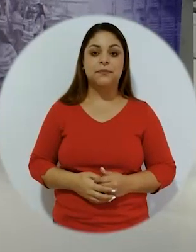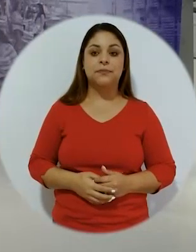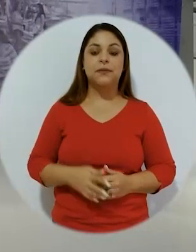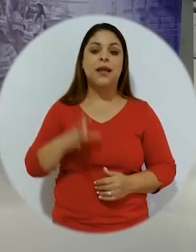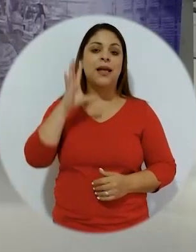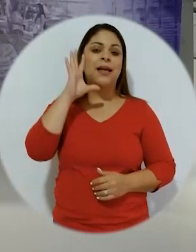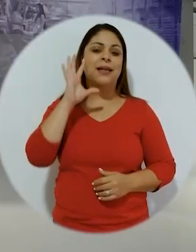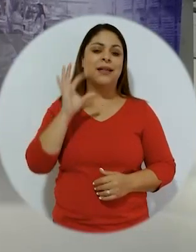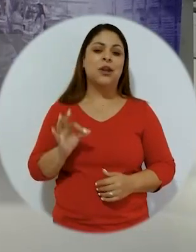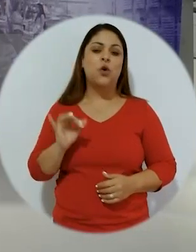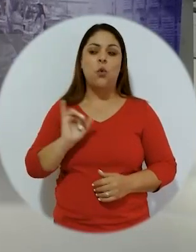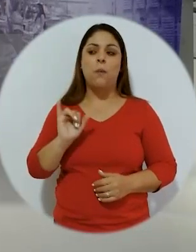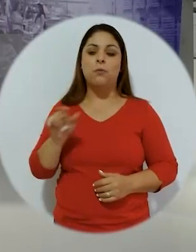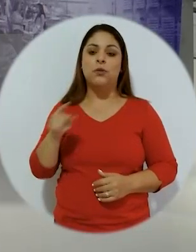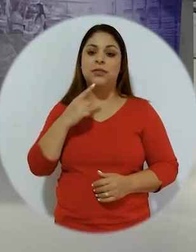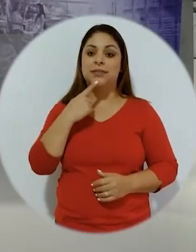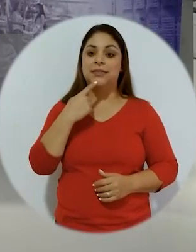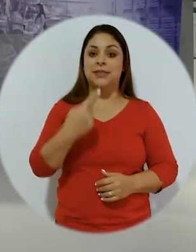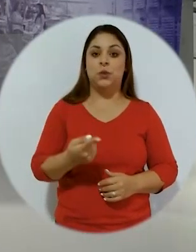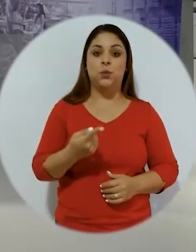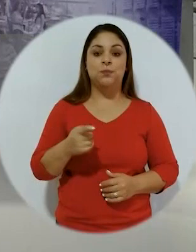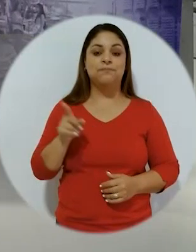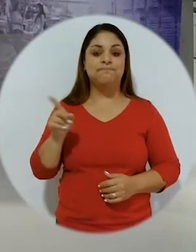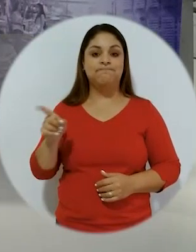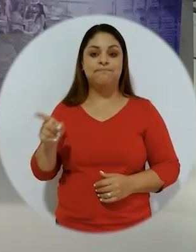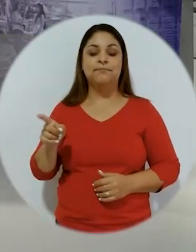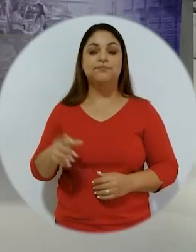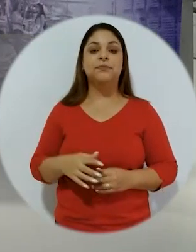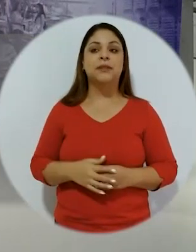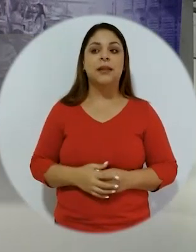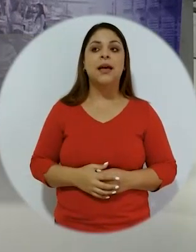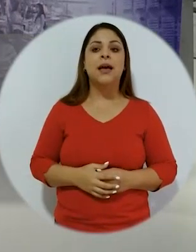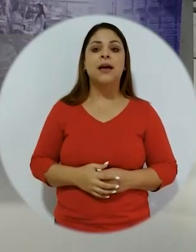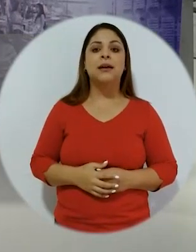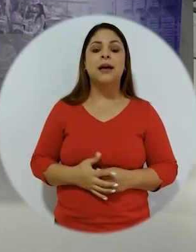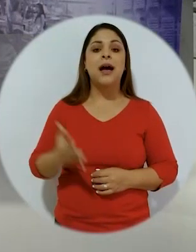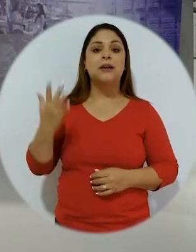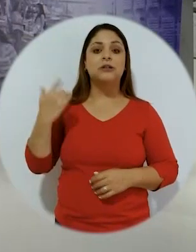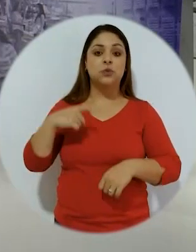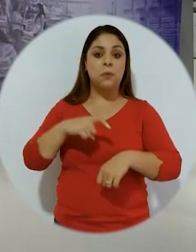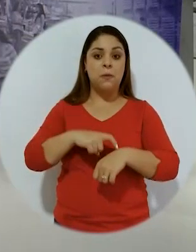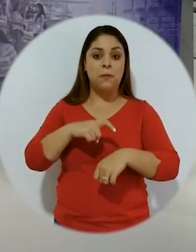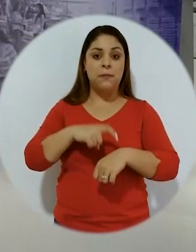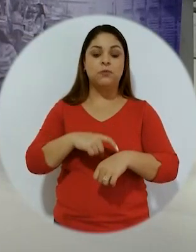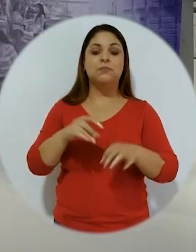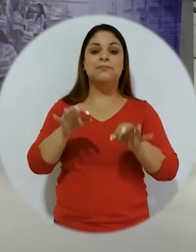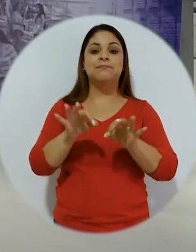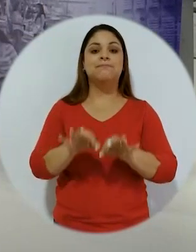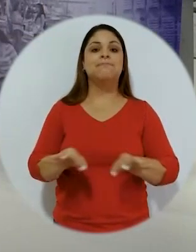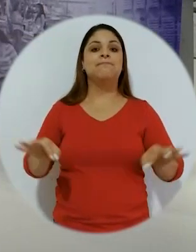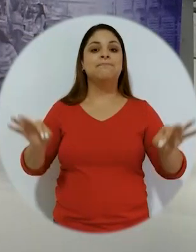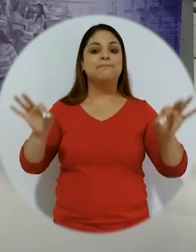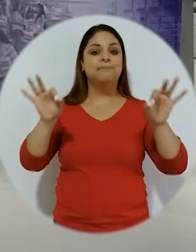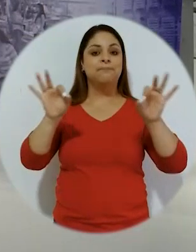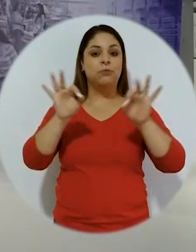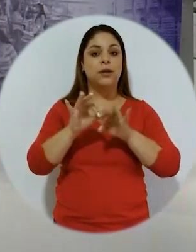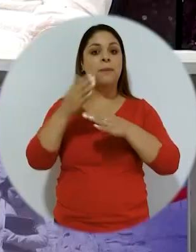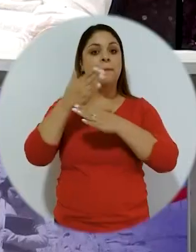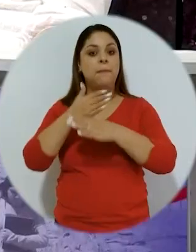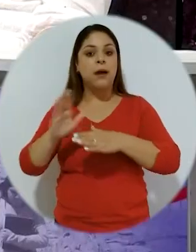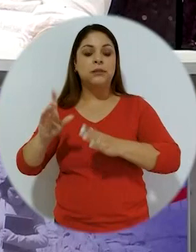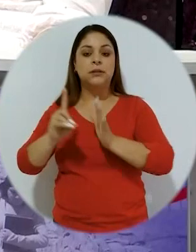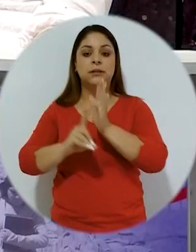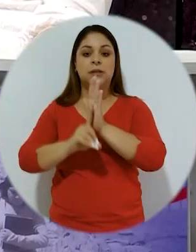Creo que, como decía Celestina hace un momento, se hace vital la parte del desarrollo